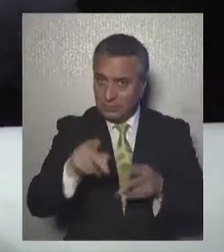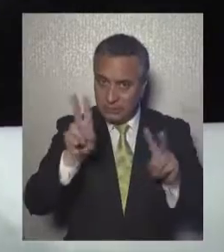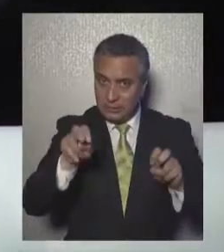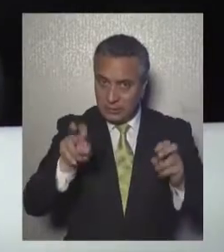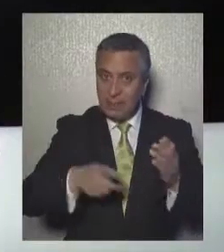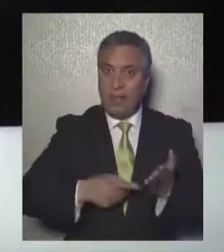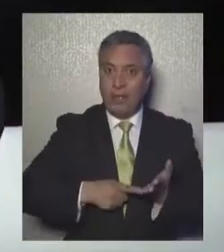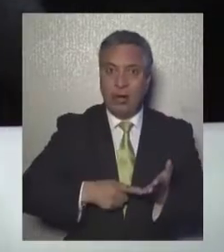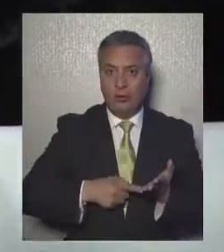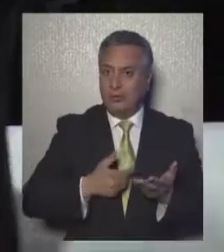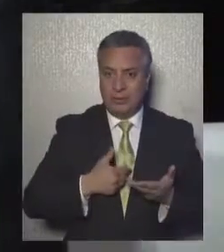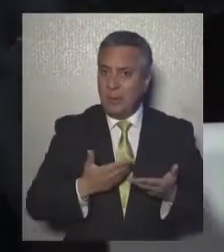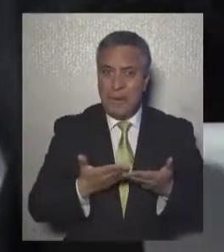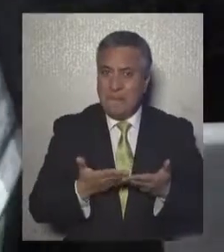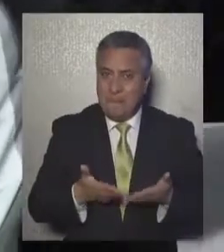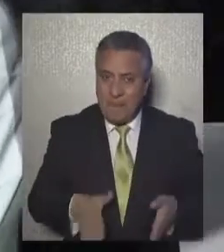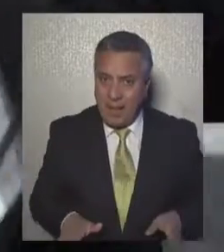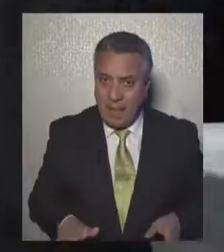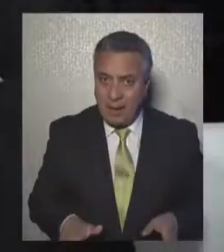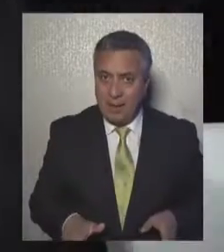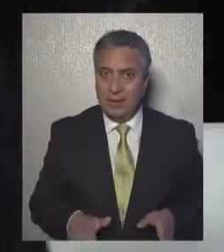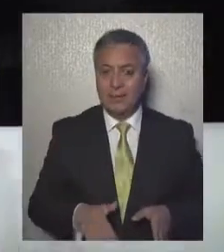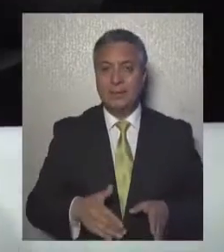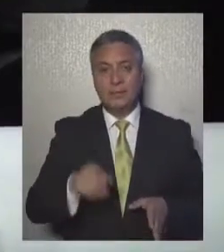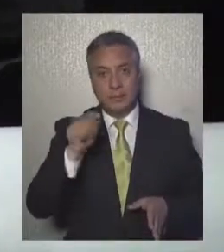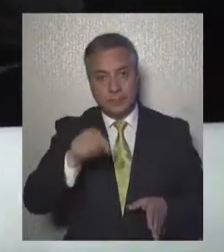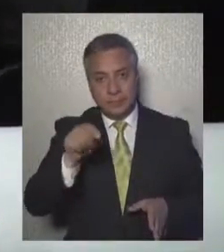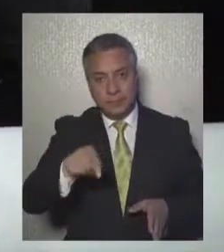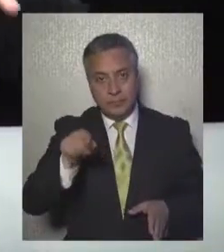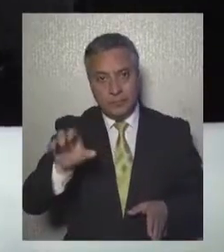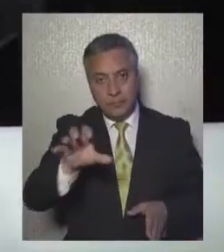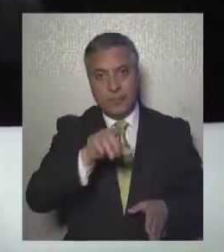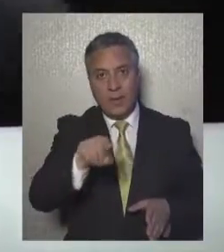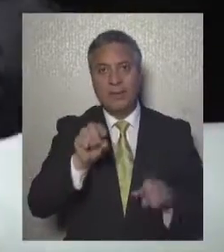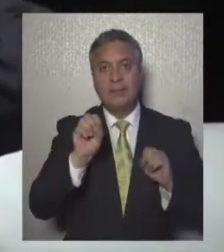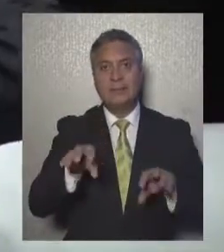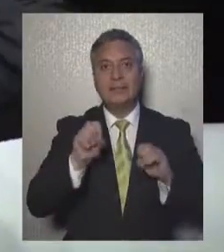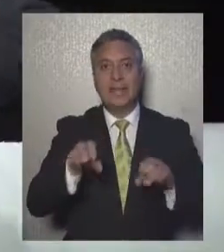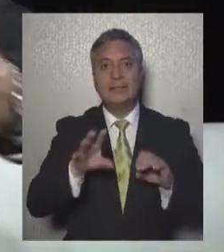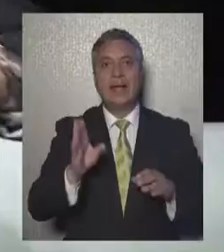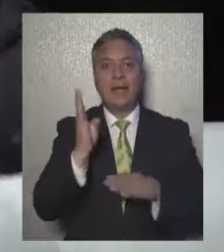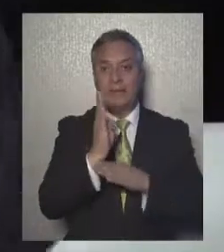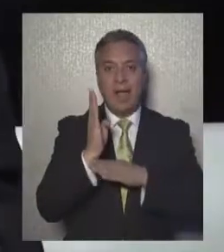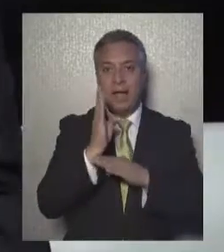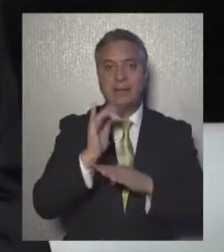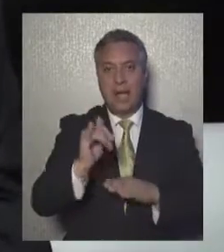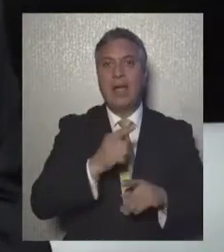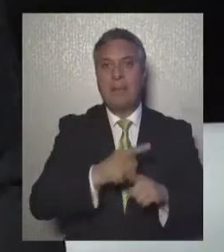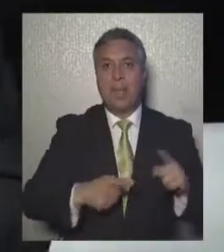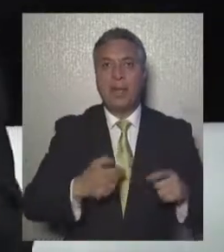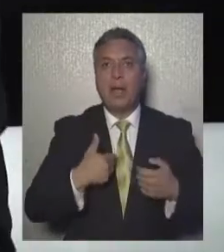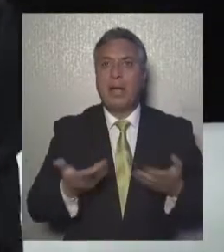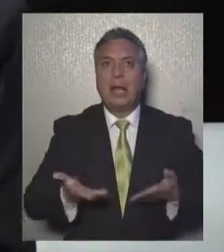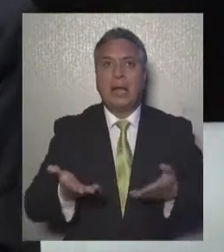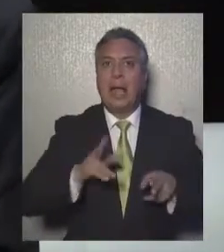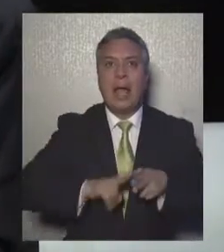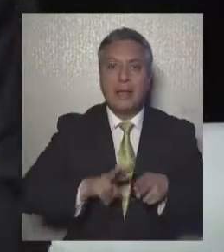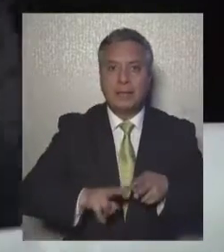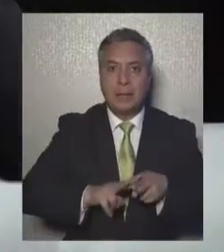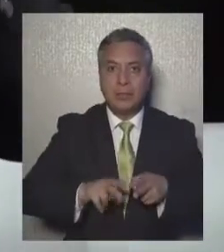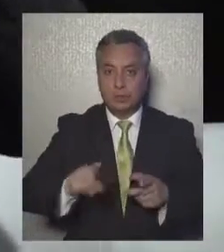tecnológico. Estamos mal en el tema de STEM en la enseñanza básica y media. ¿Qué hacemos?